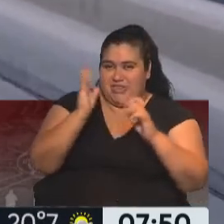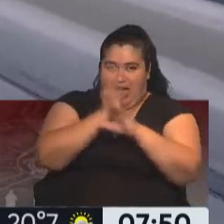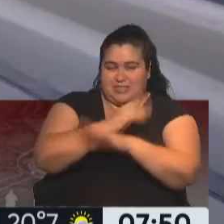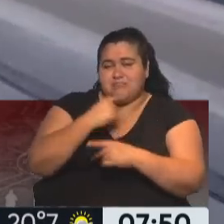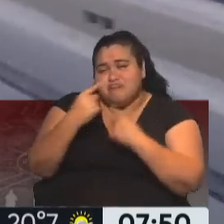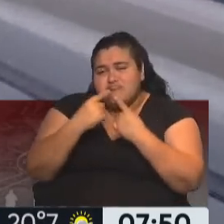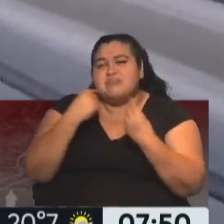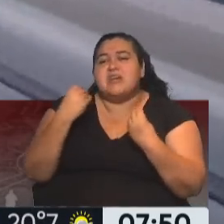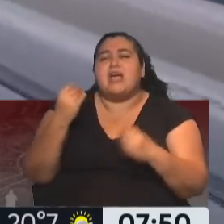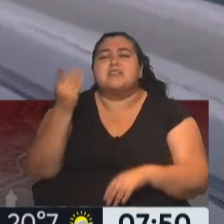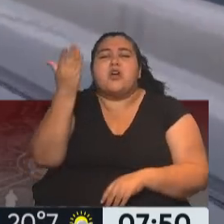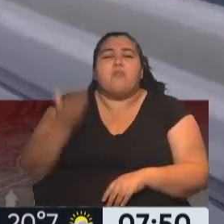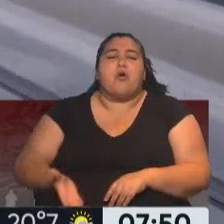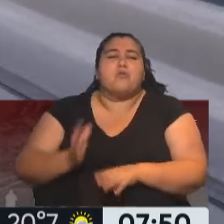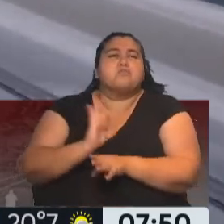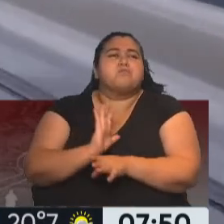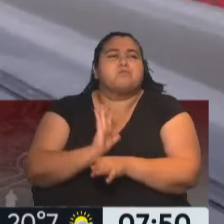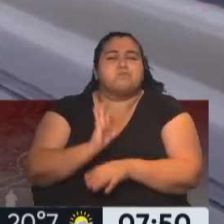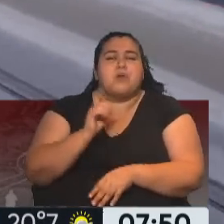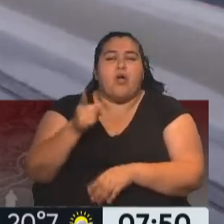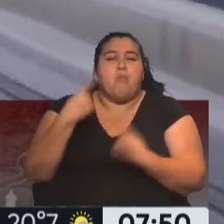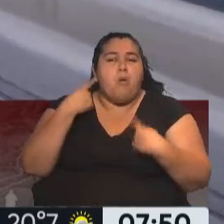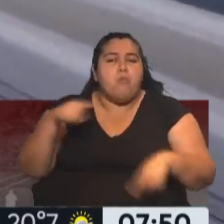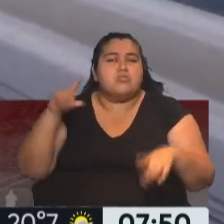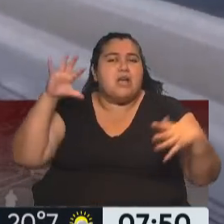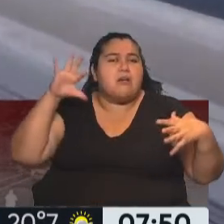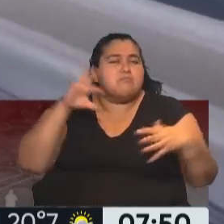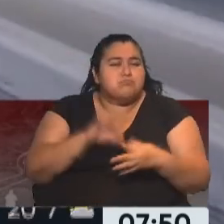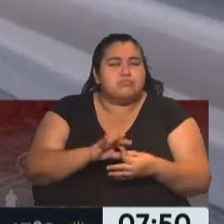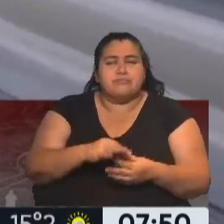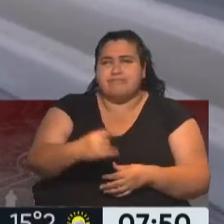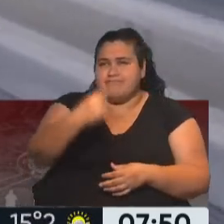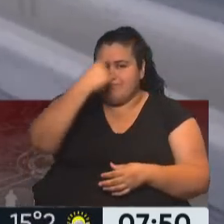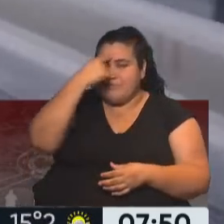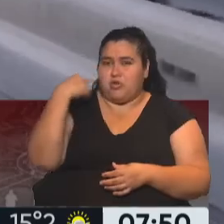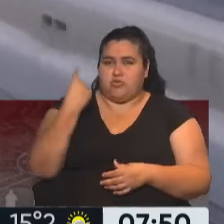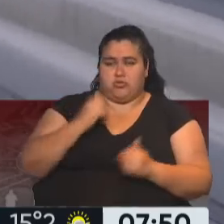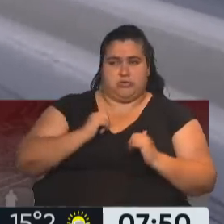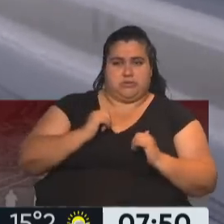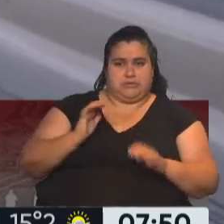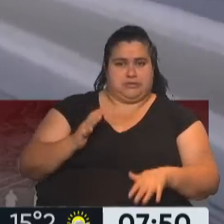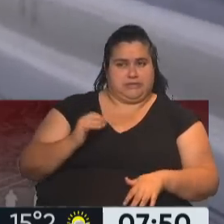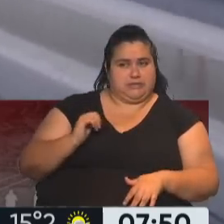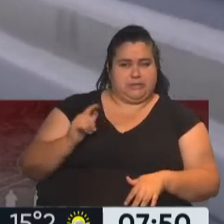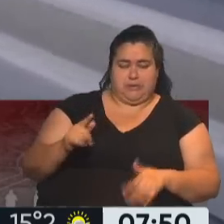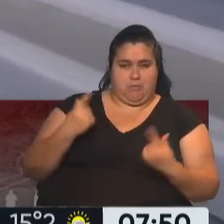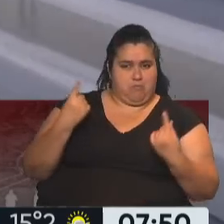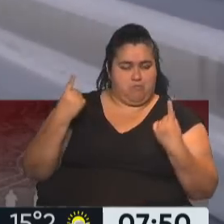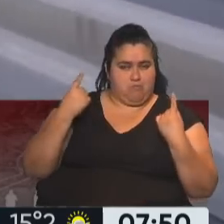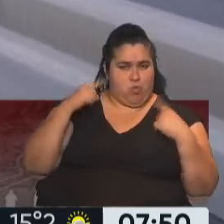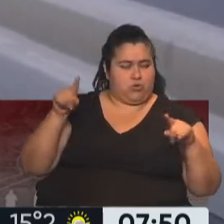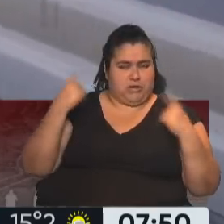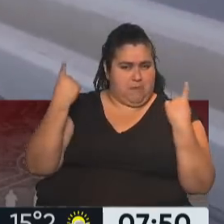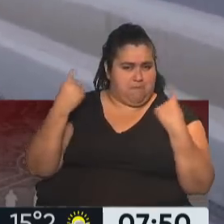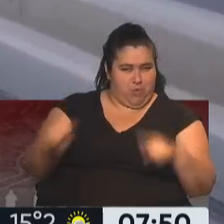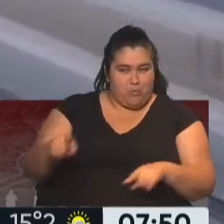con qué definiría al Papa. Cuando dijo con qué canción definiría al Papa, te puedo asegurar, Leti, temblamos un poquito porque dijimos, es controvertidísimo.